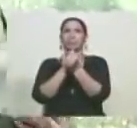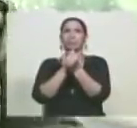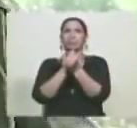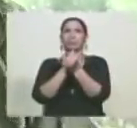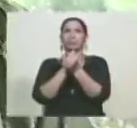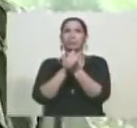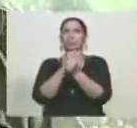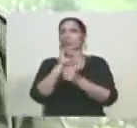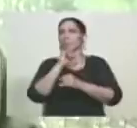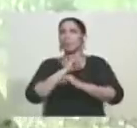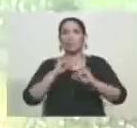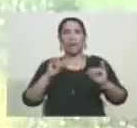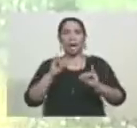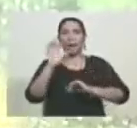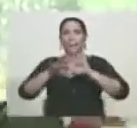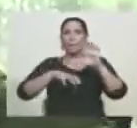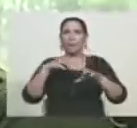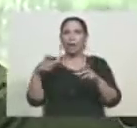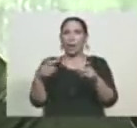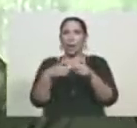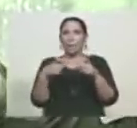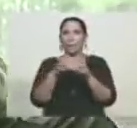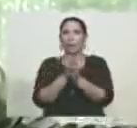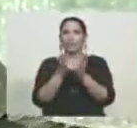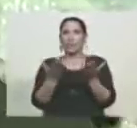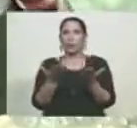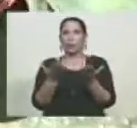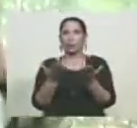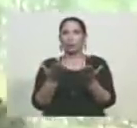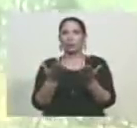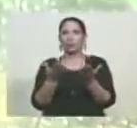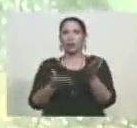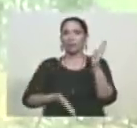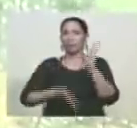pasaportes comprados, carajo. Y entonces hacen la jugada y salen